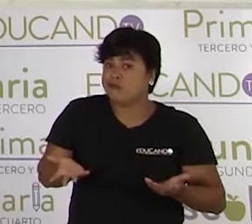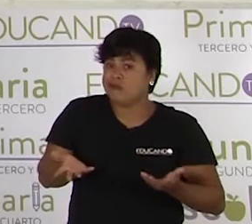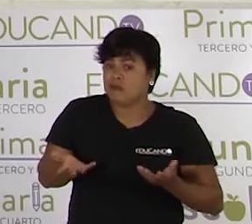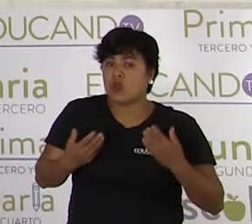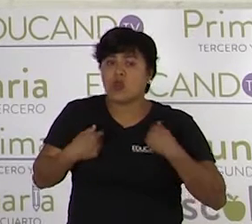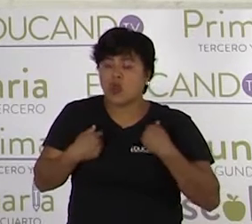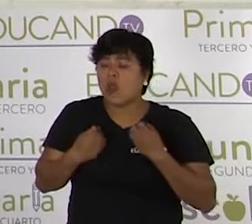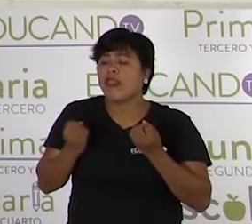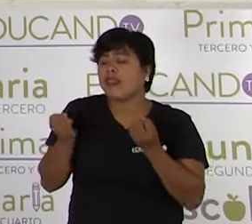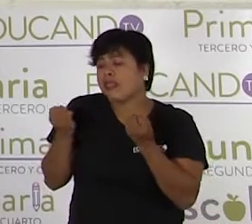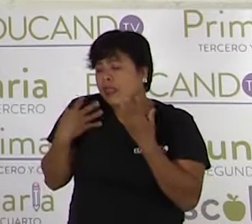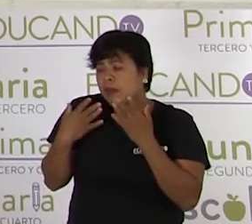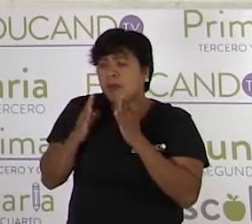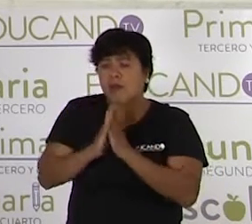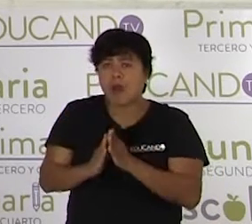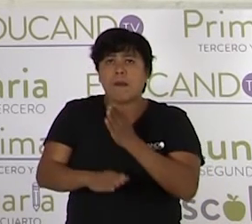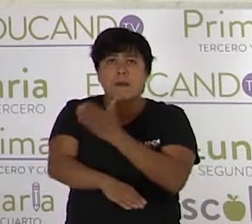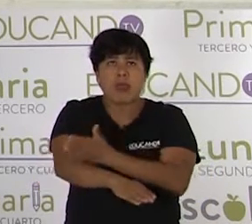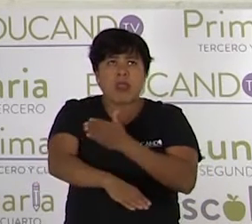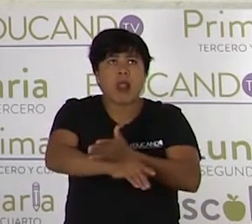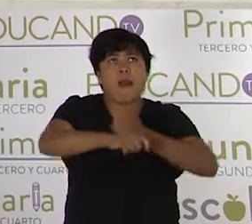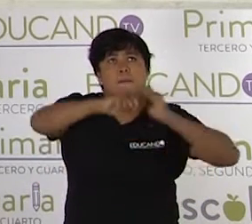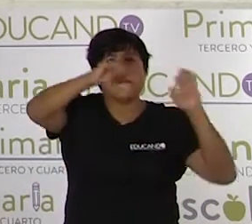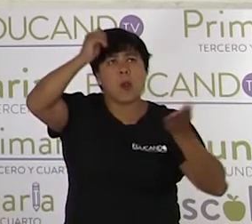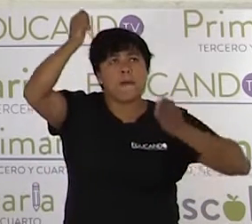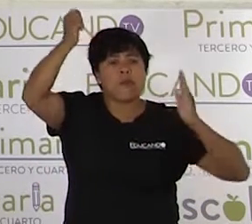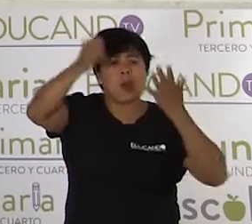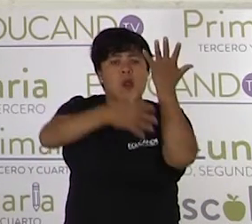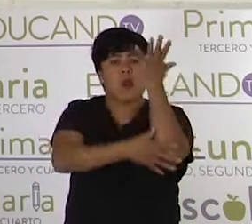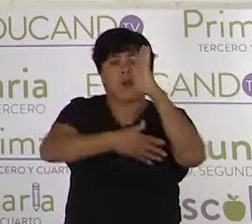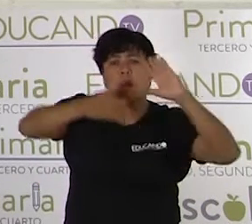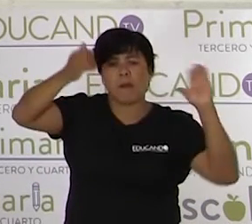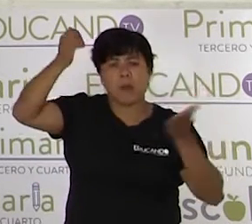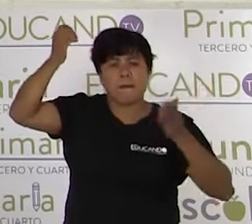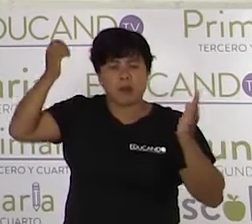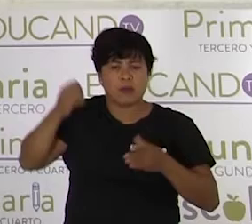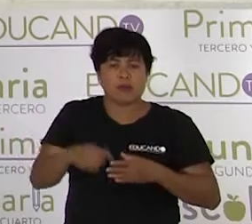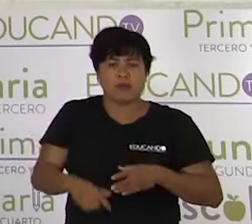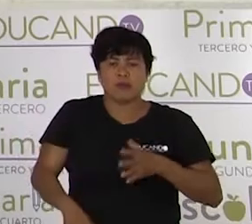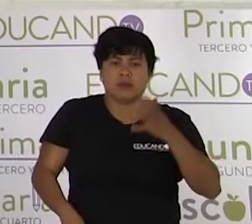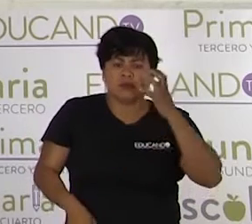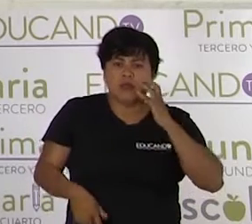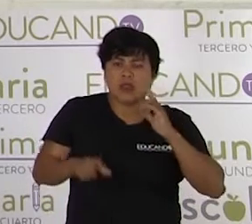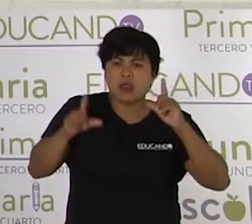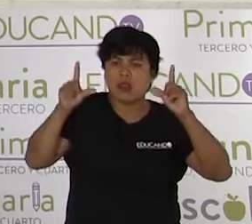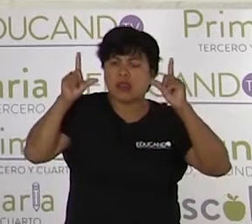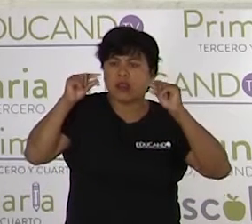Déjame cortar un poco más de leña. El león parpadeó